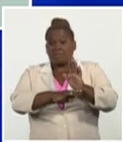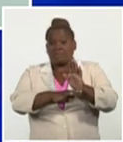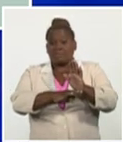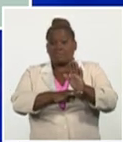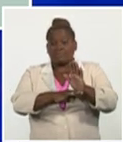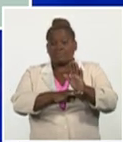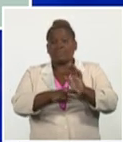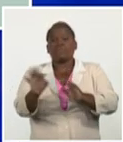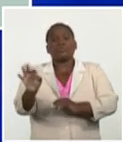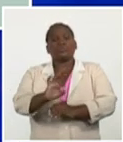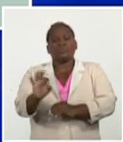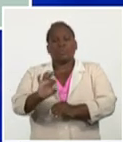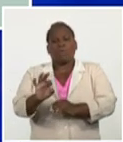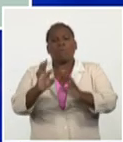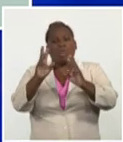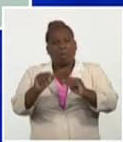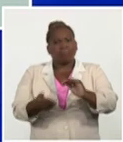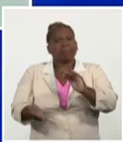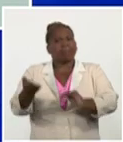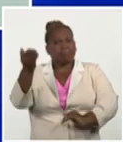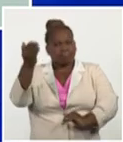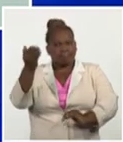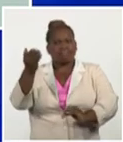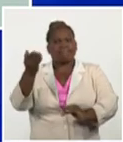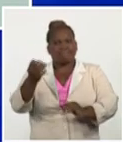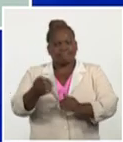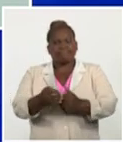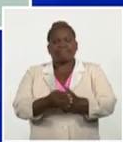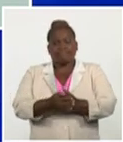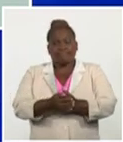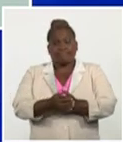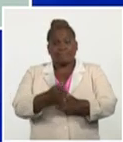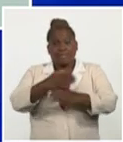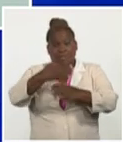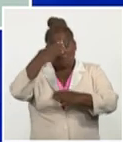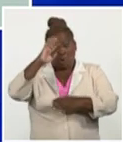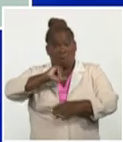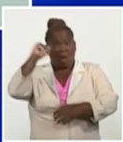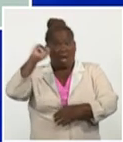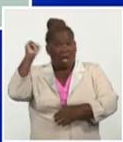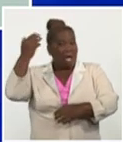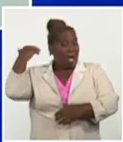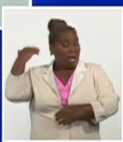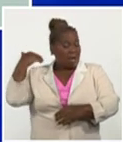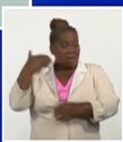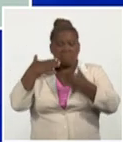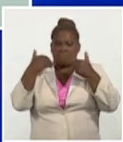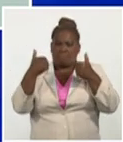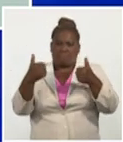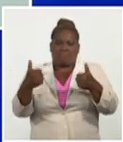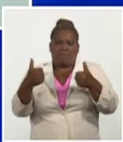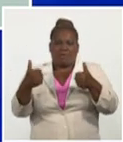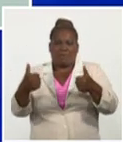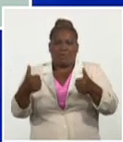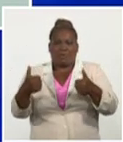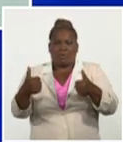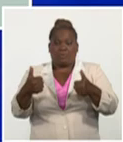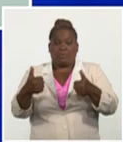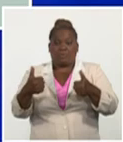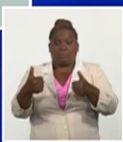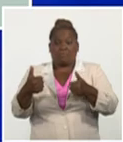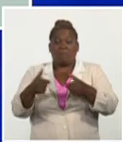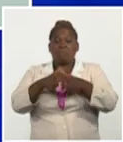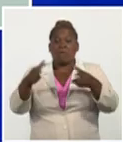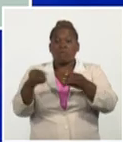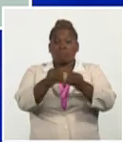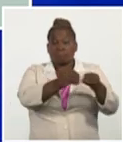todavía es una cifra elevada para lo que había logrado la provincia de Santiago de Cuba. Es la mayor transmisión en el